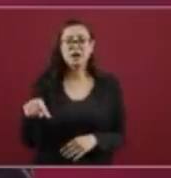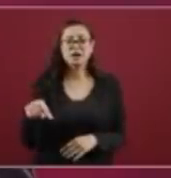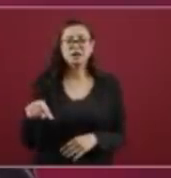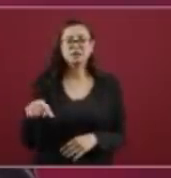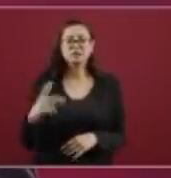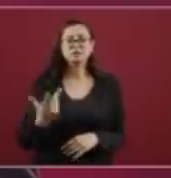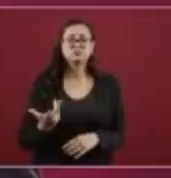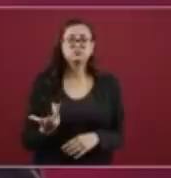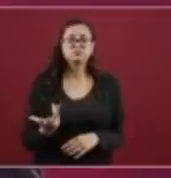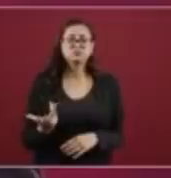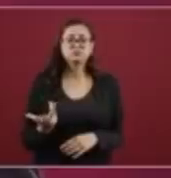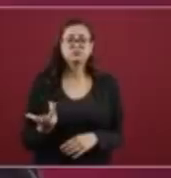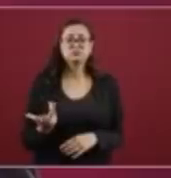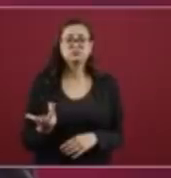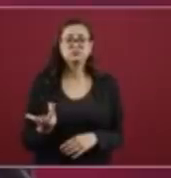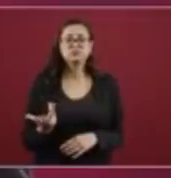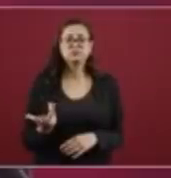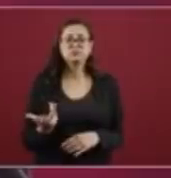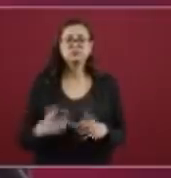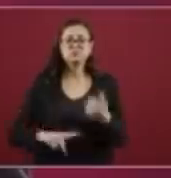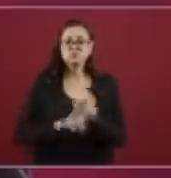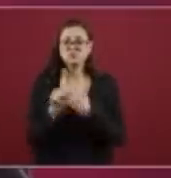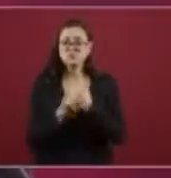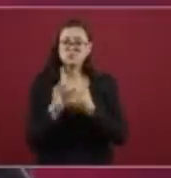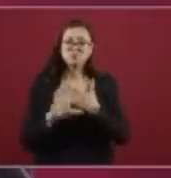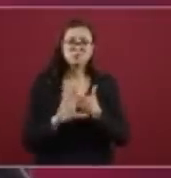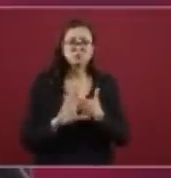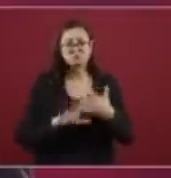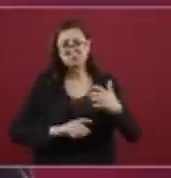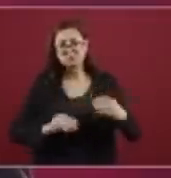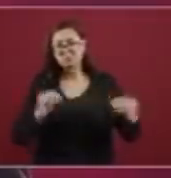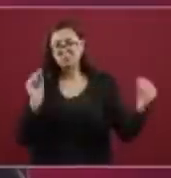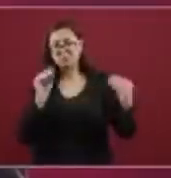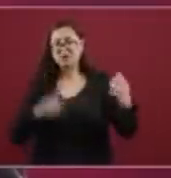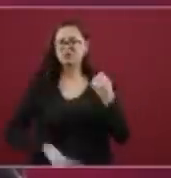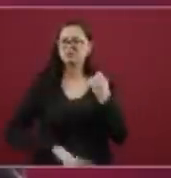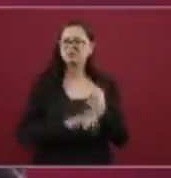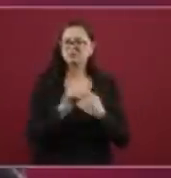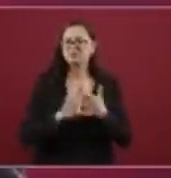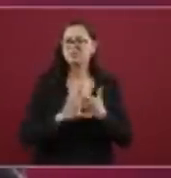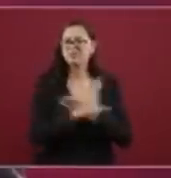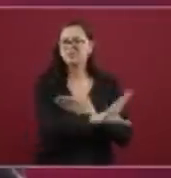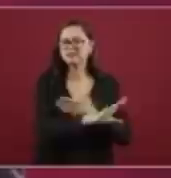se evite un conflicto